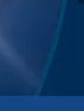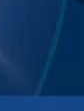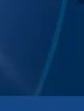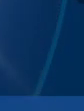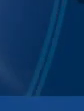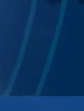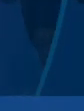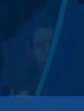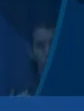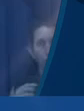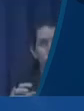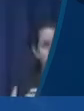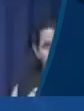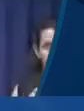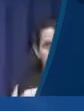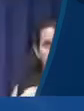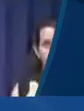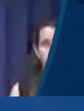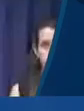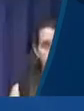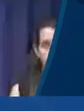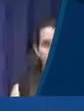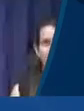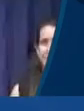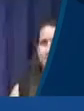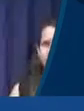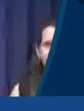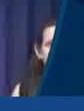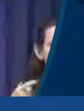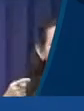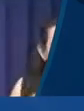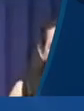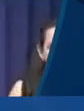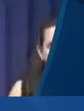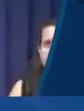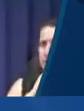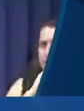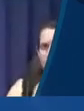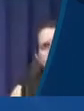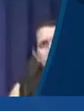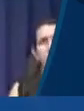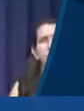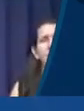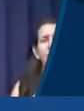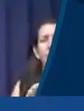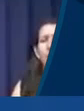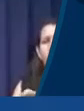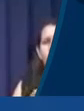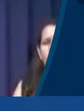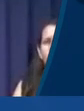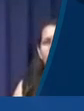importantes. Que hoy me toca presidir nuestro profundo y enérgico rechazo, ¿no es cierto?, al proyecto que modificaría la